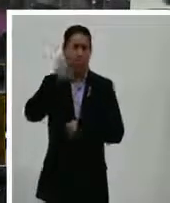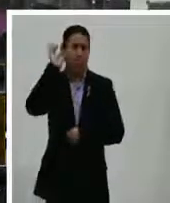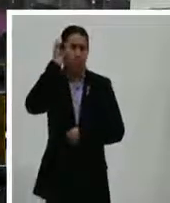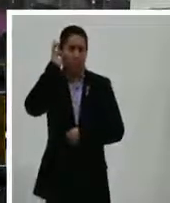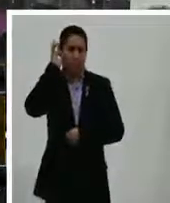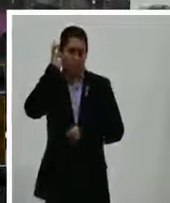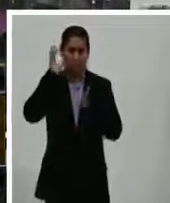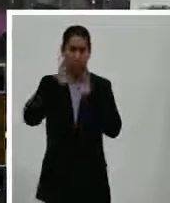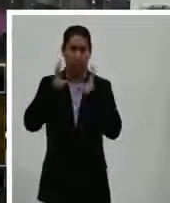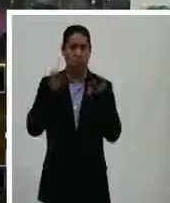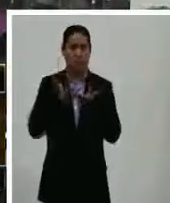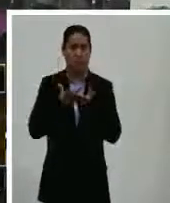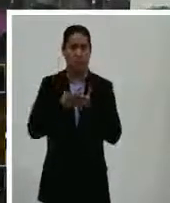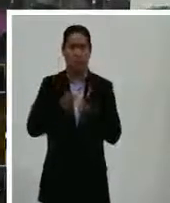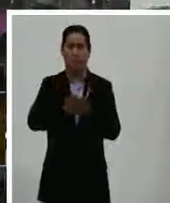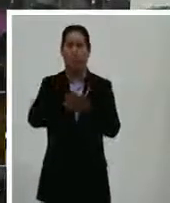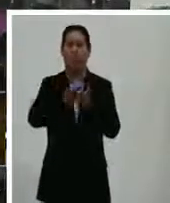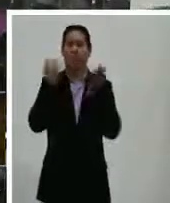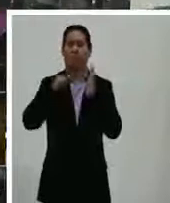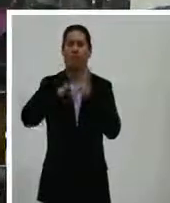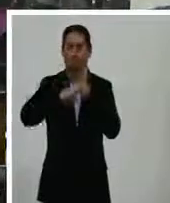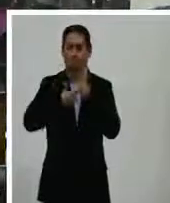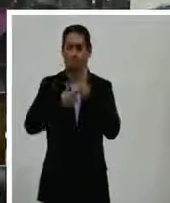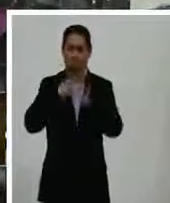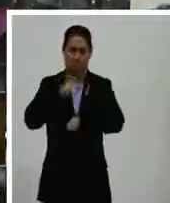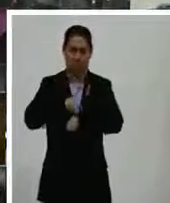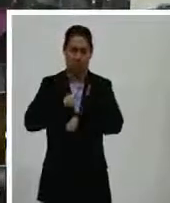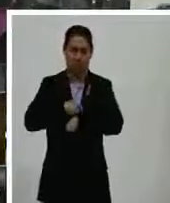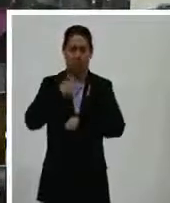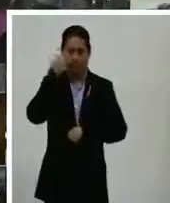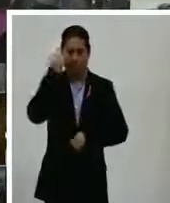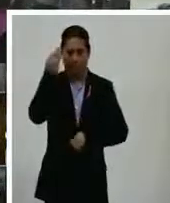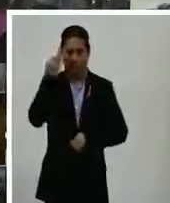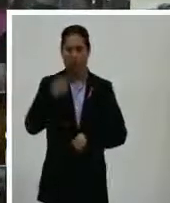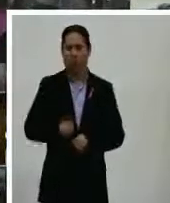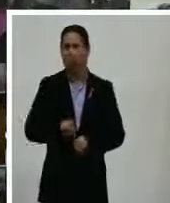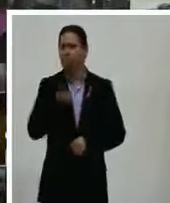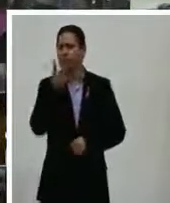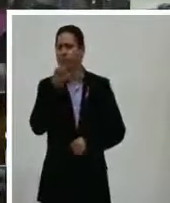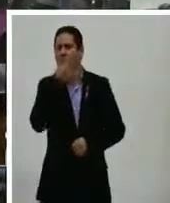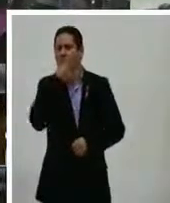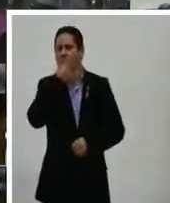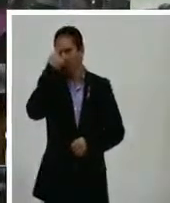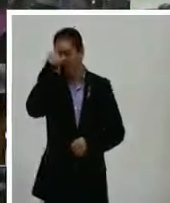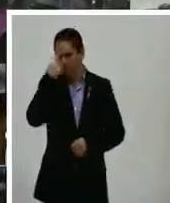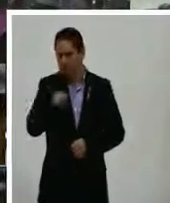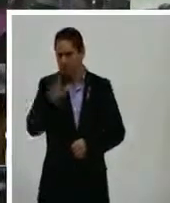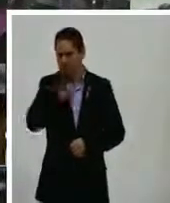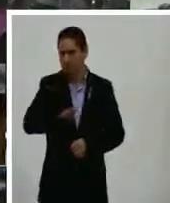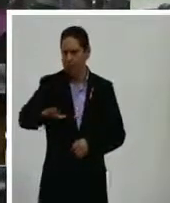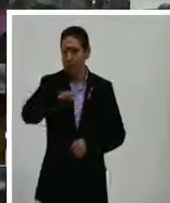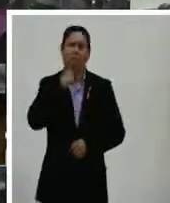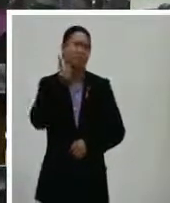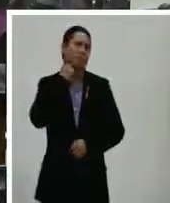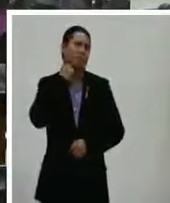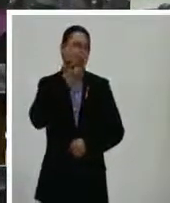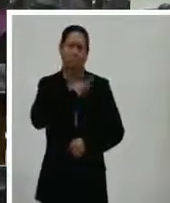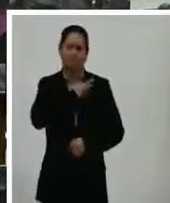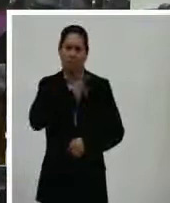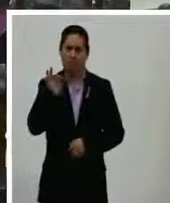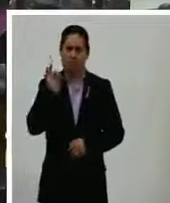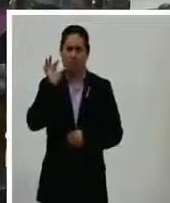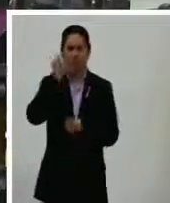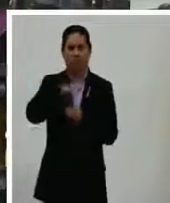parlamentarios abra el sistema electrónico hasta por un tiempo máximo de dos minutos para que las diputadas y los